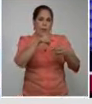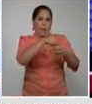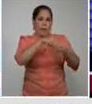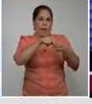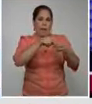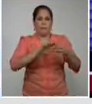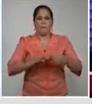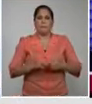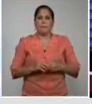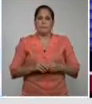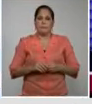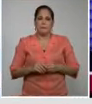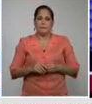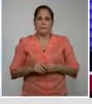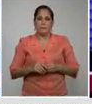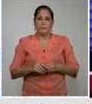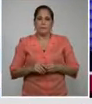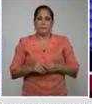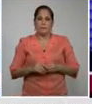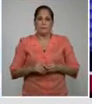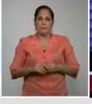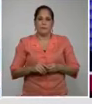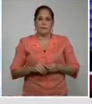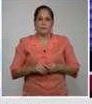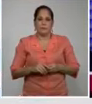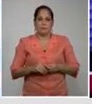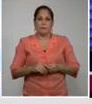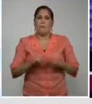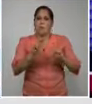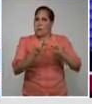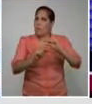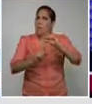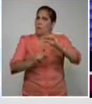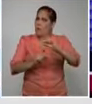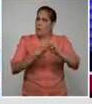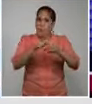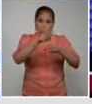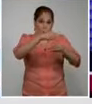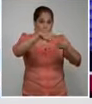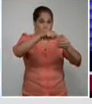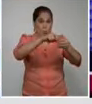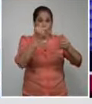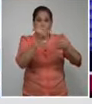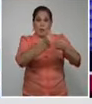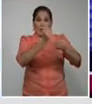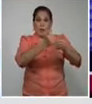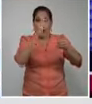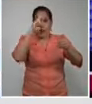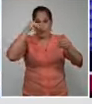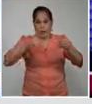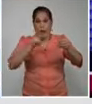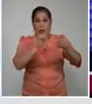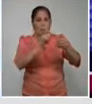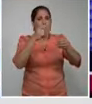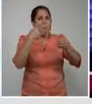todo lo que se refiere a hospitales y a la atención, se van a ir incluyendo paulatinamente todos los municipios de la capital. ¿Y grupos de